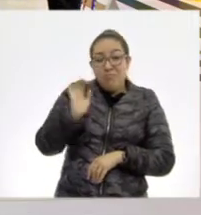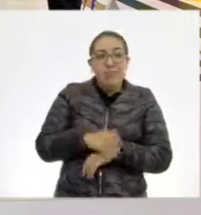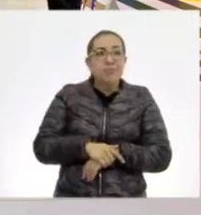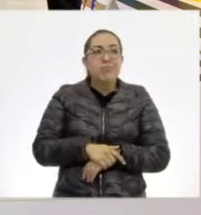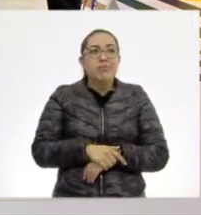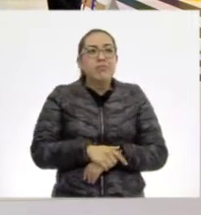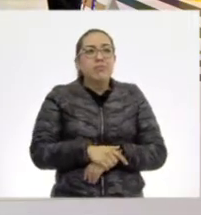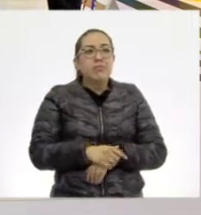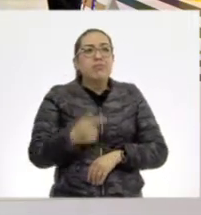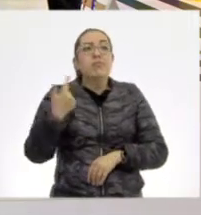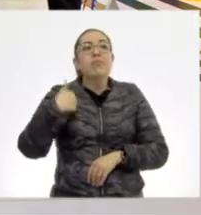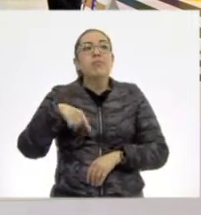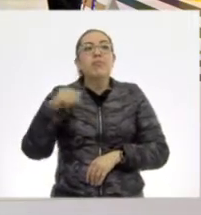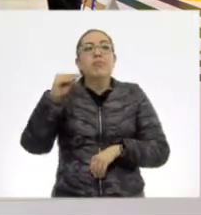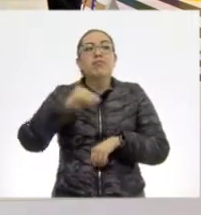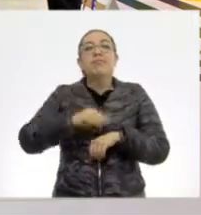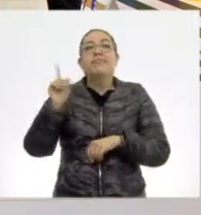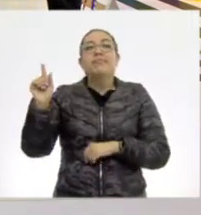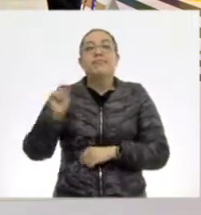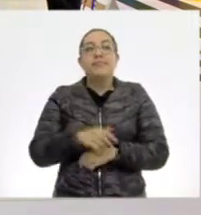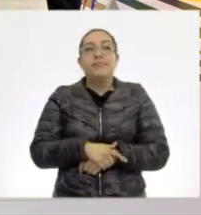colocar.